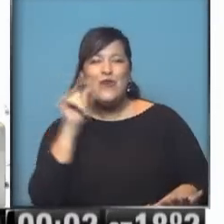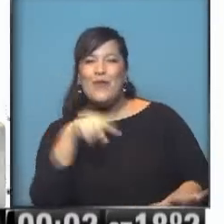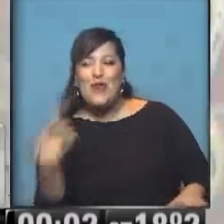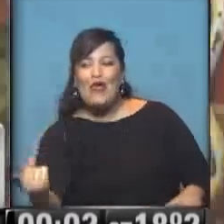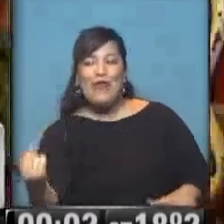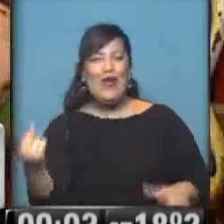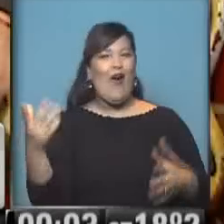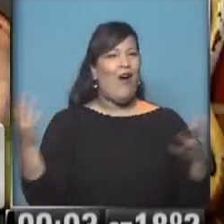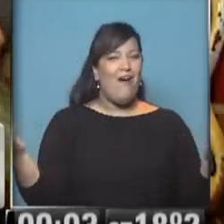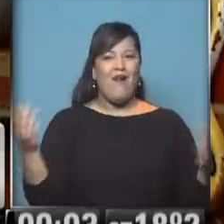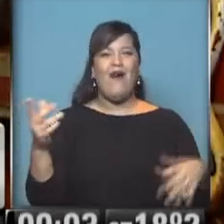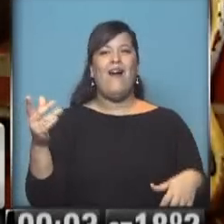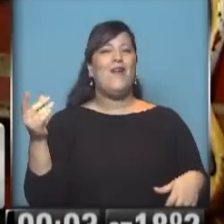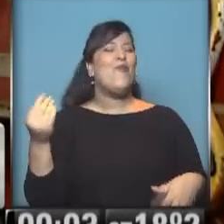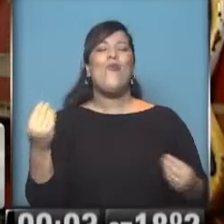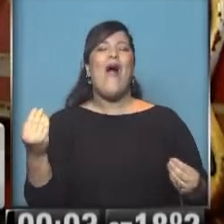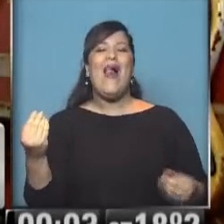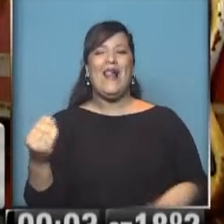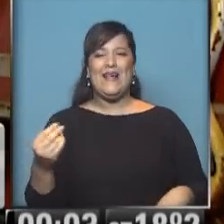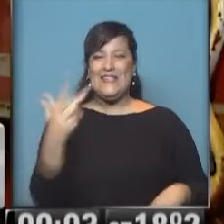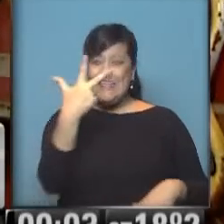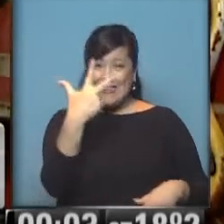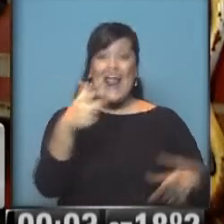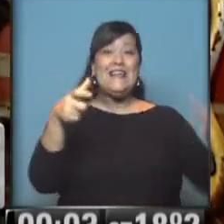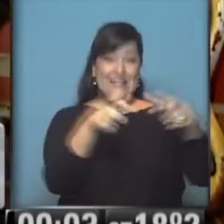¿no? Y como... ¿Qué pusieron? Los tres discos.